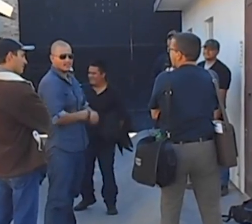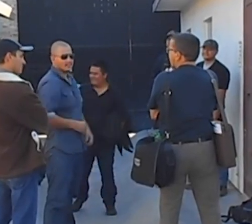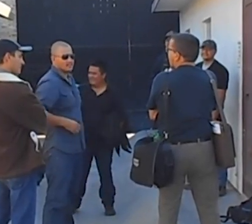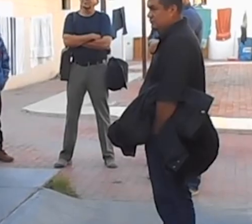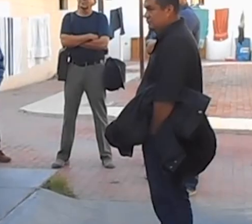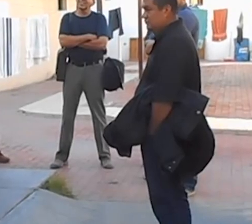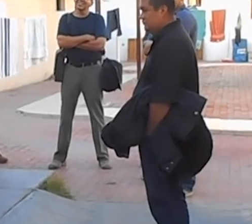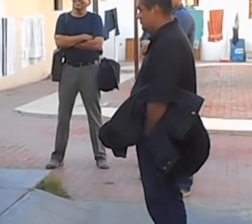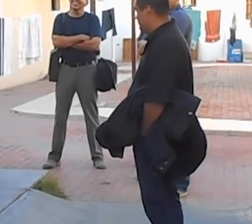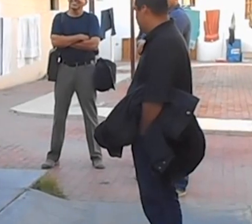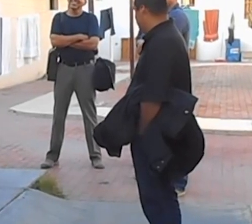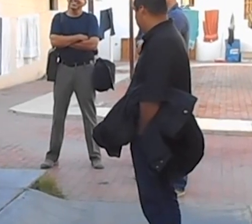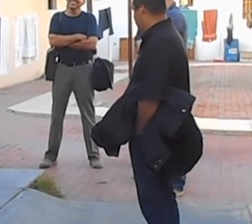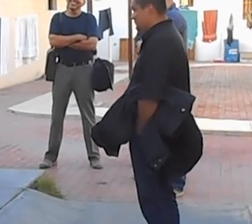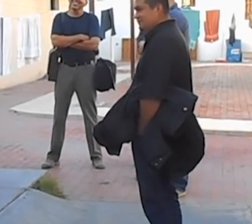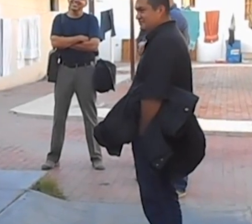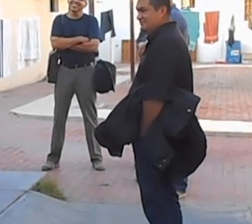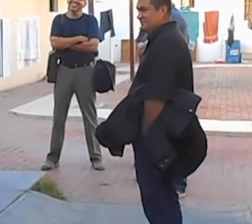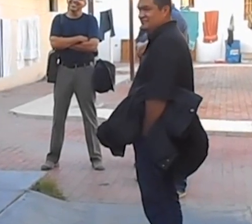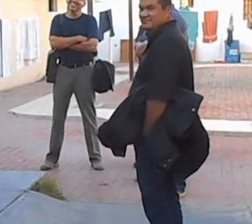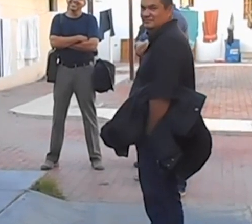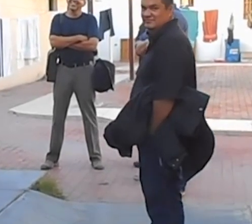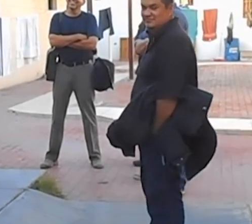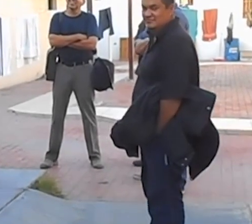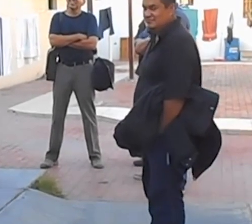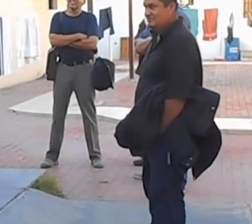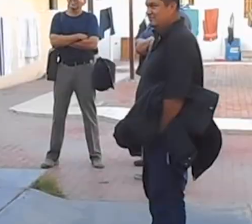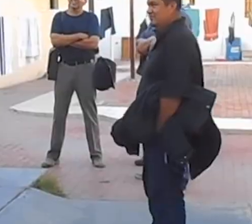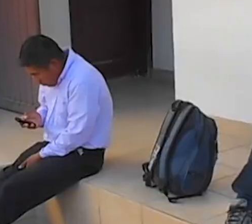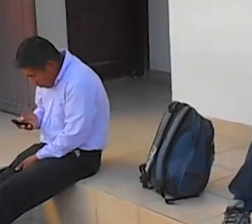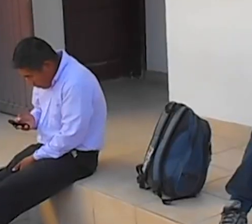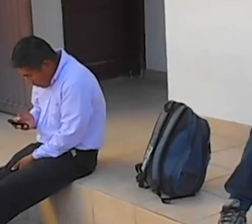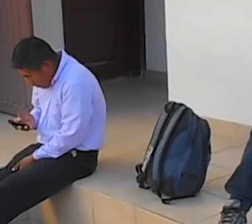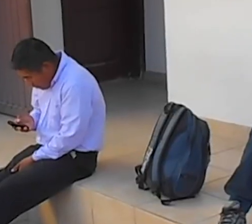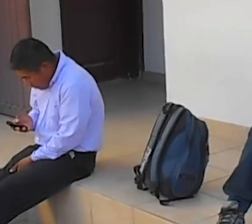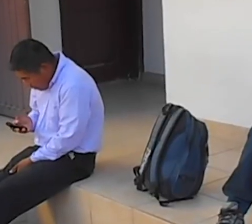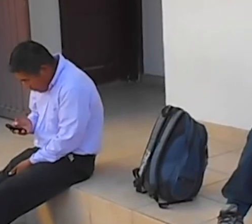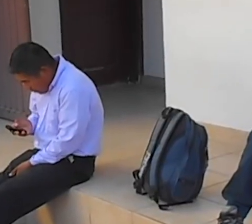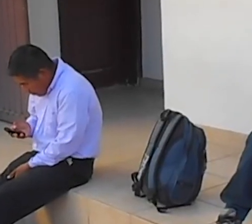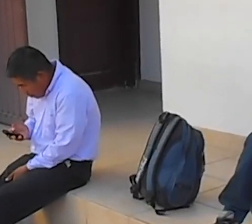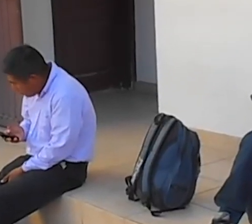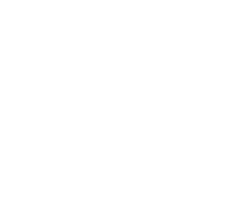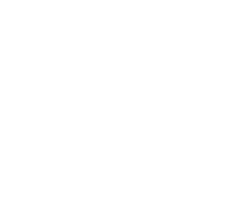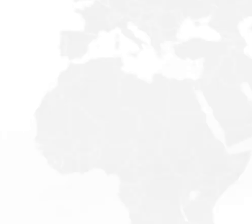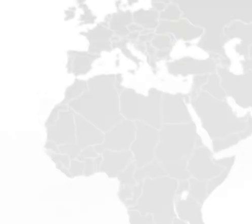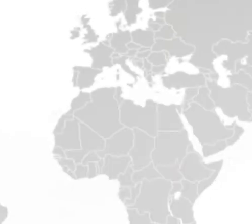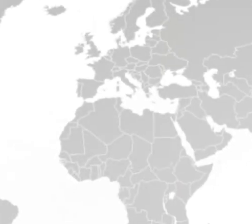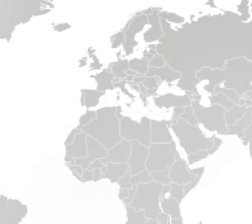2.658 han sido identificados y se han sometido a un aislamiento voluntario.